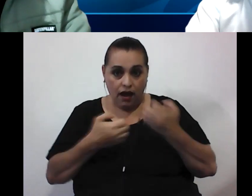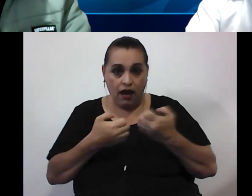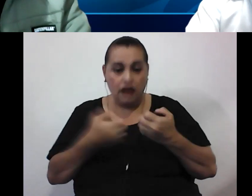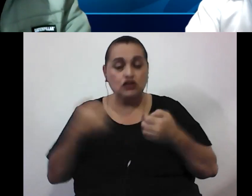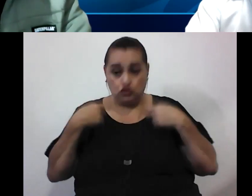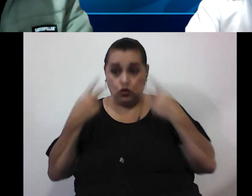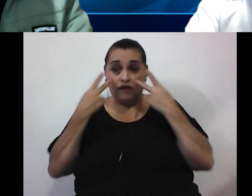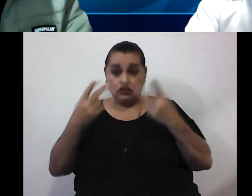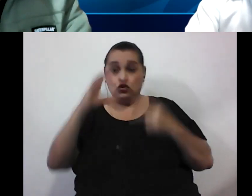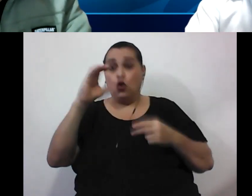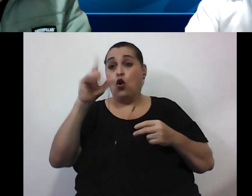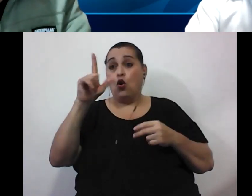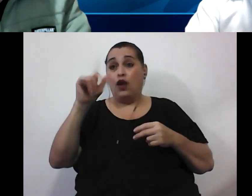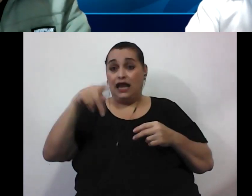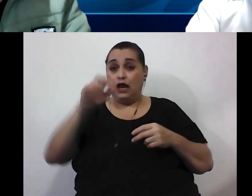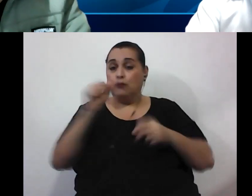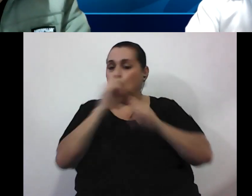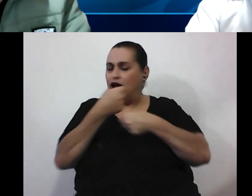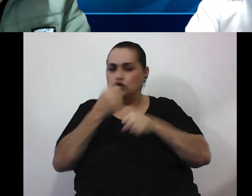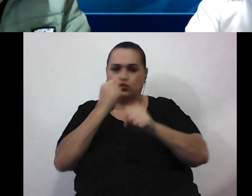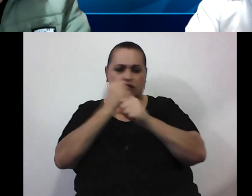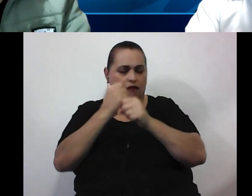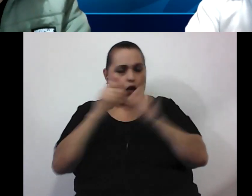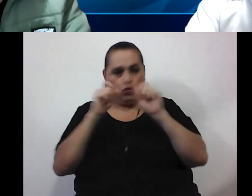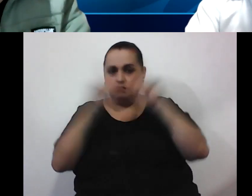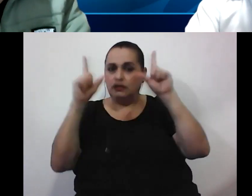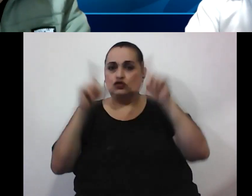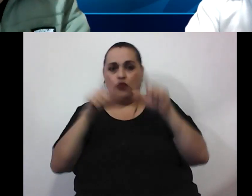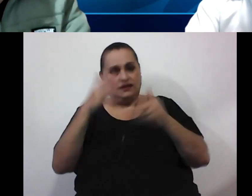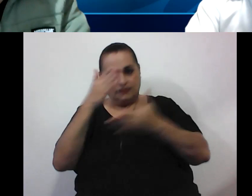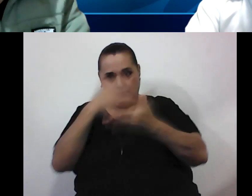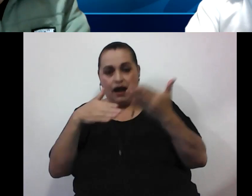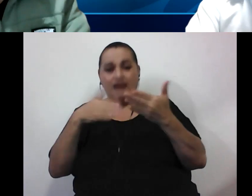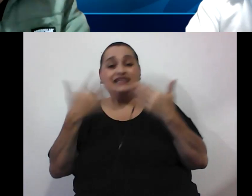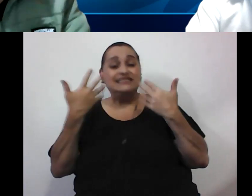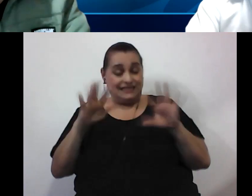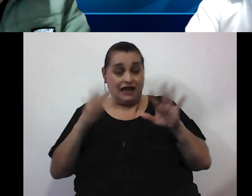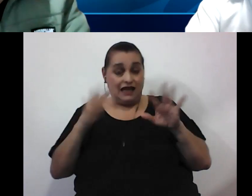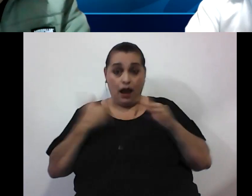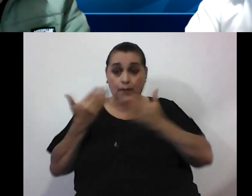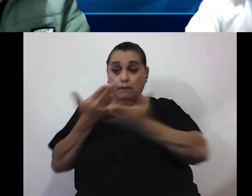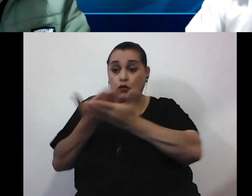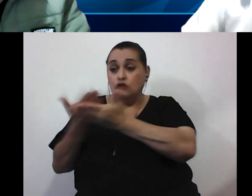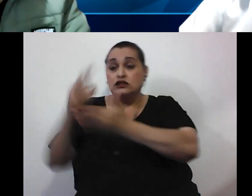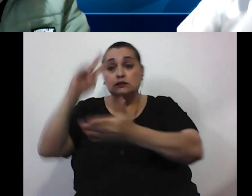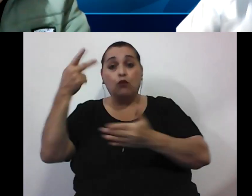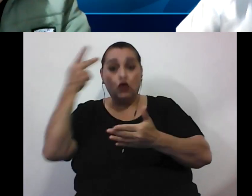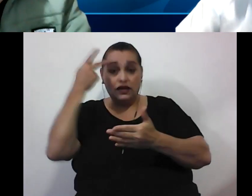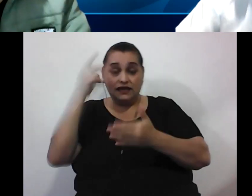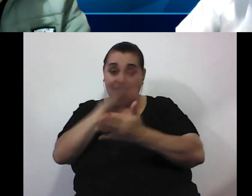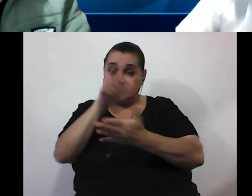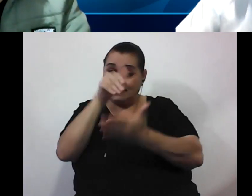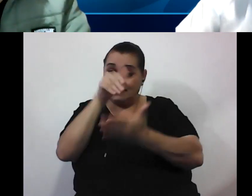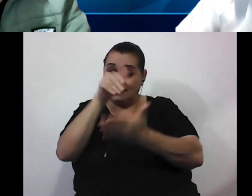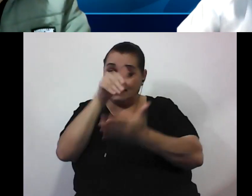Colipro ha hecho un trabajo impresionante en esto y ya hay propuestas de políticas centradas en educación emocional.